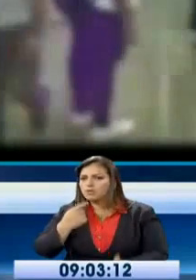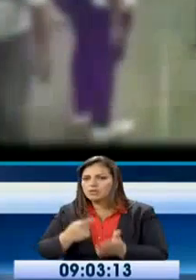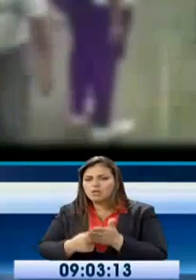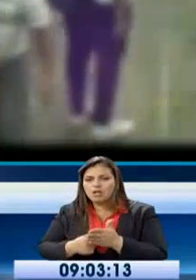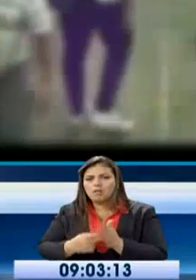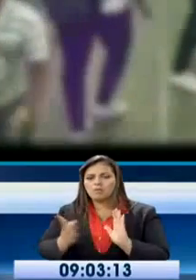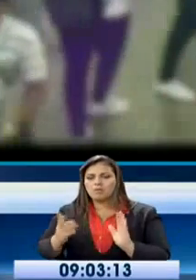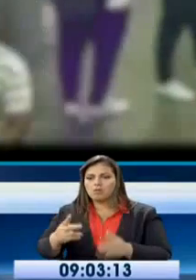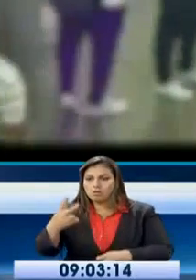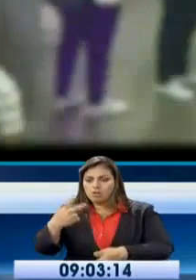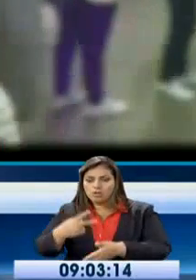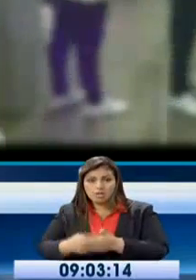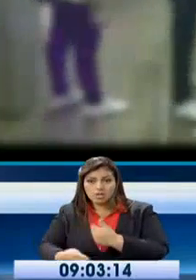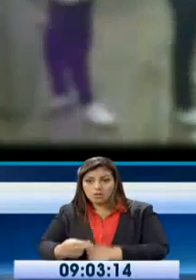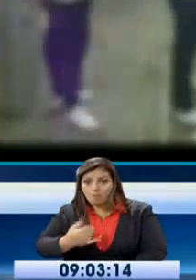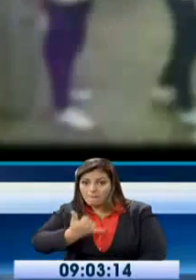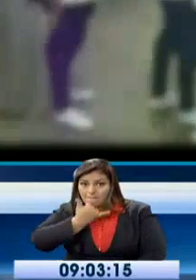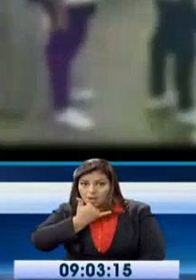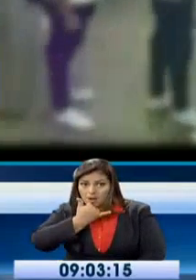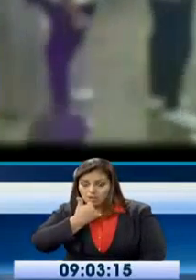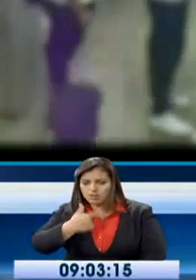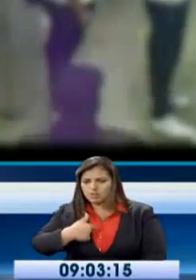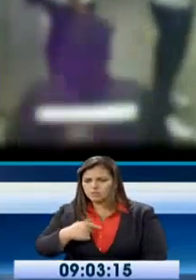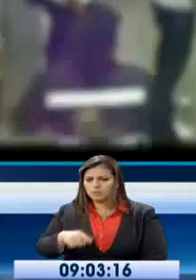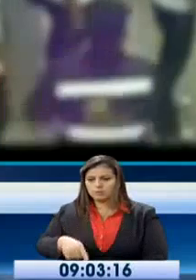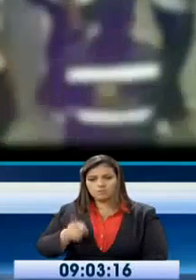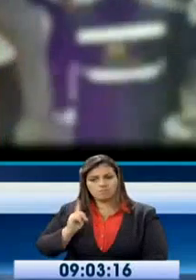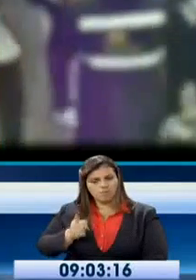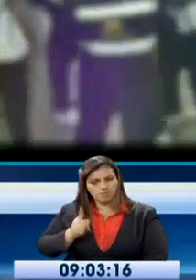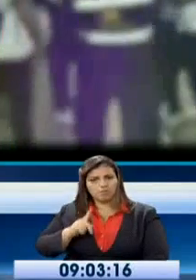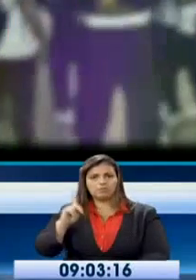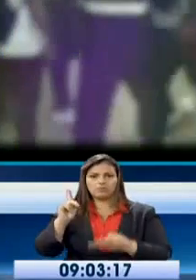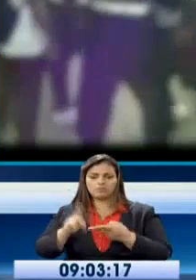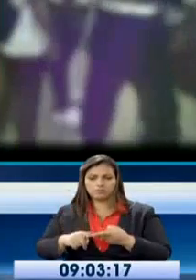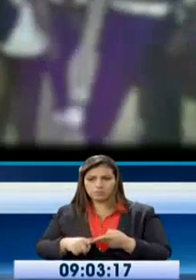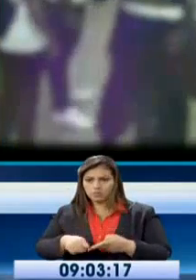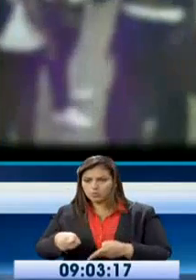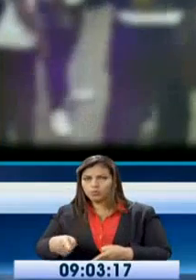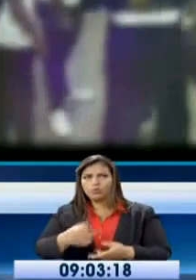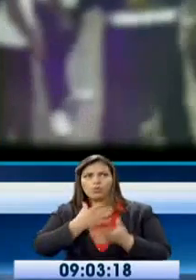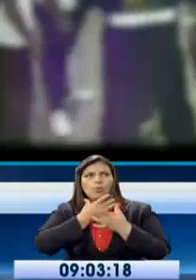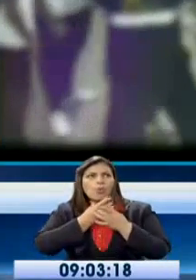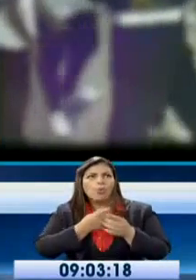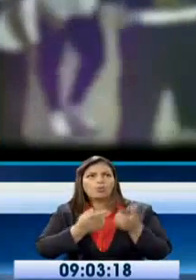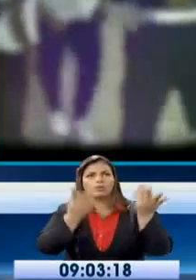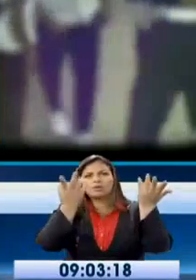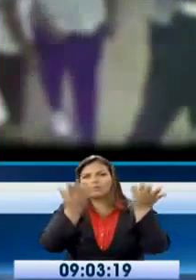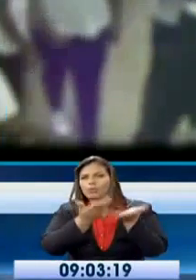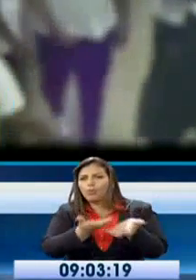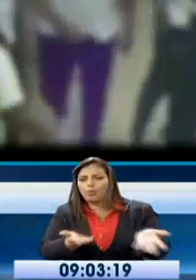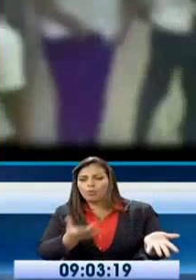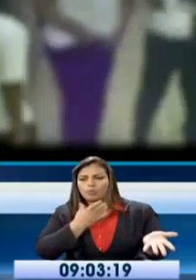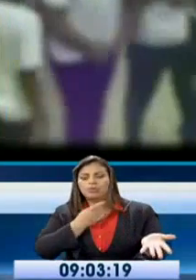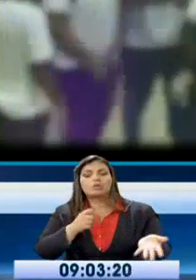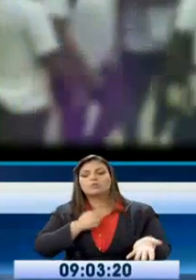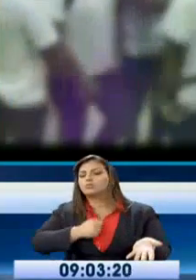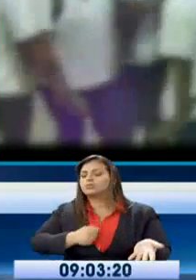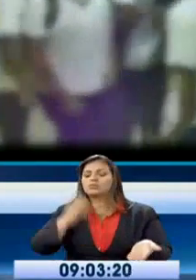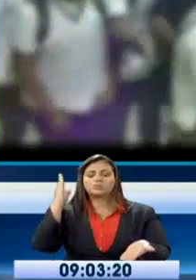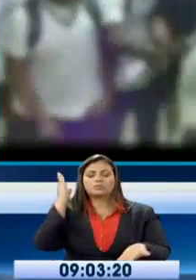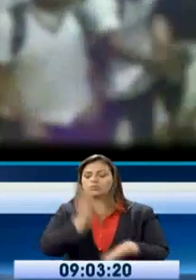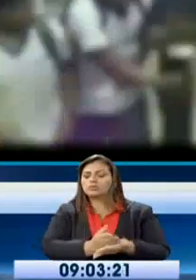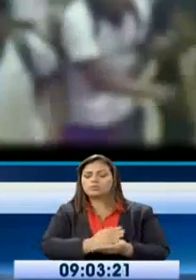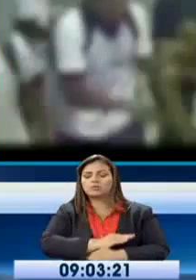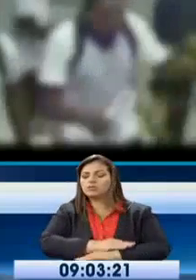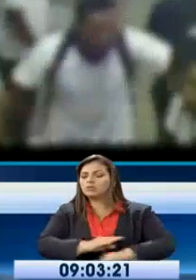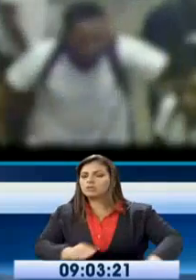Castigándolo, quitándole lo que más a ellos les gusta. ¿Ya? ¿Otra vez también usted buscar ayuda? Sí. ¿La ayuda de un orientador en el mismo